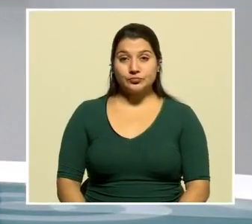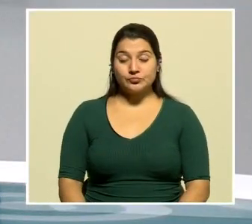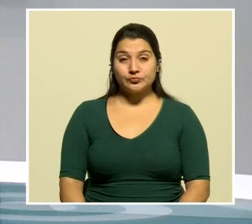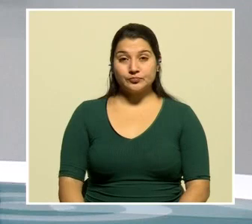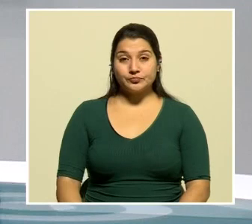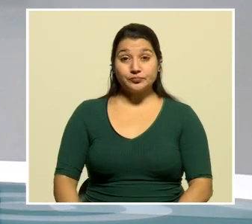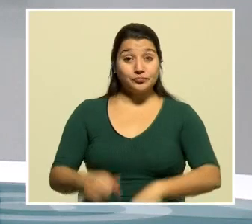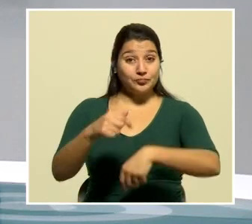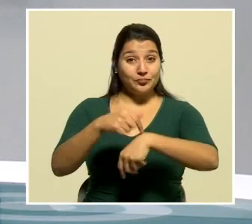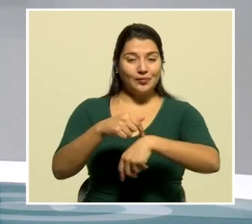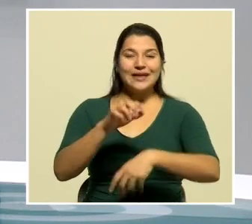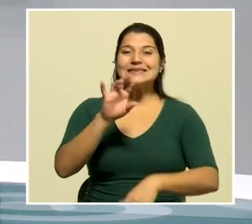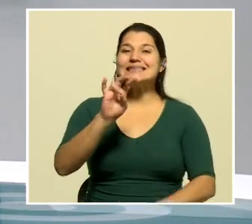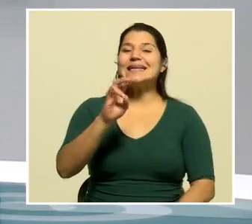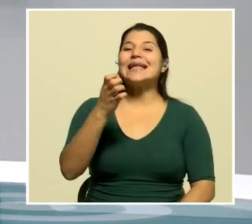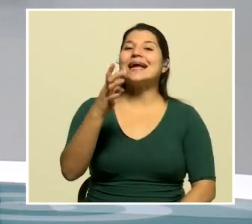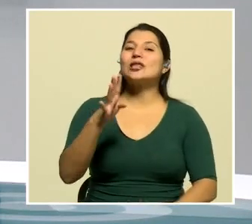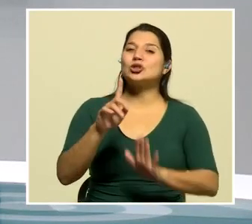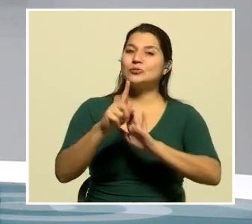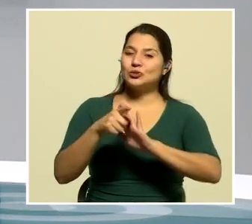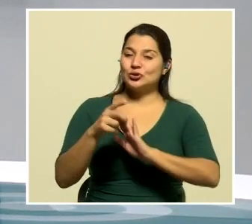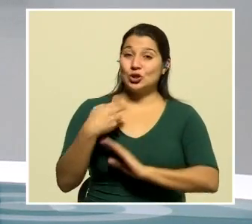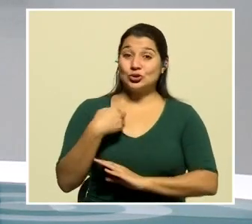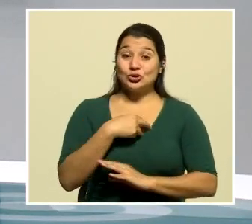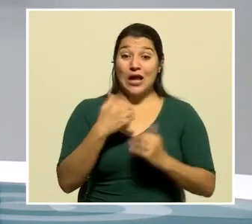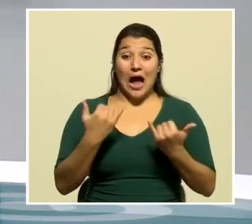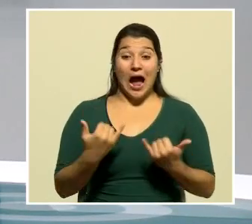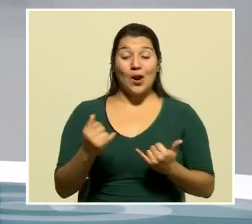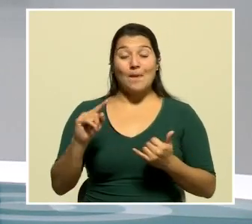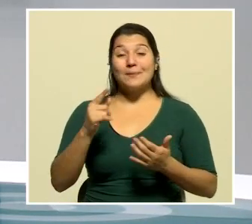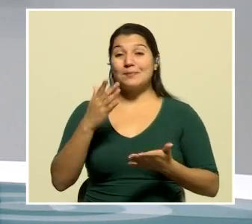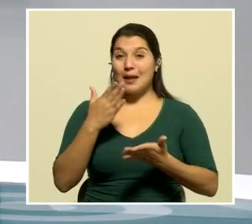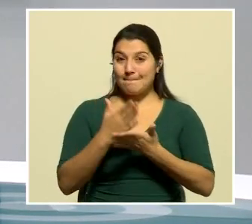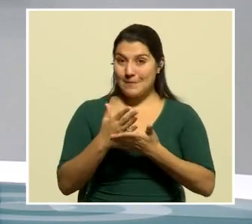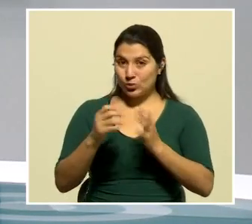Y a las 7 de la noche con 14 minutos hacemos nuestra